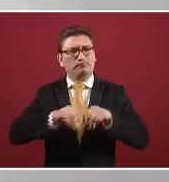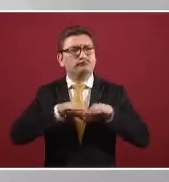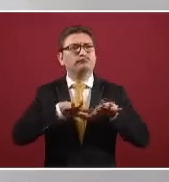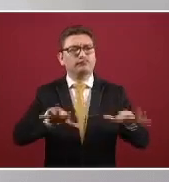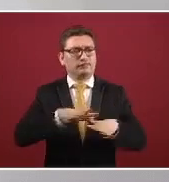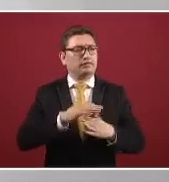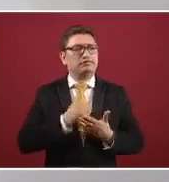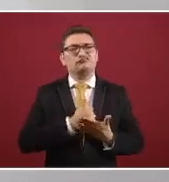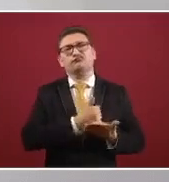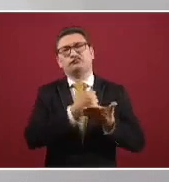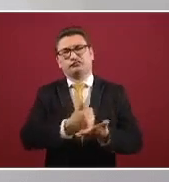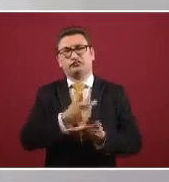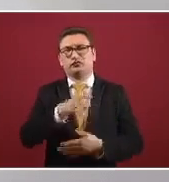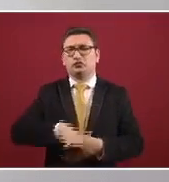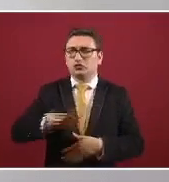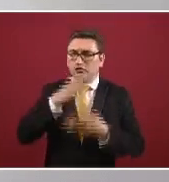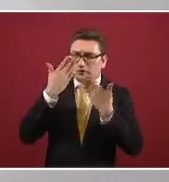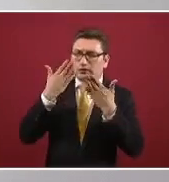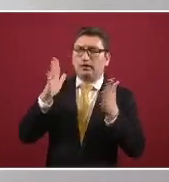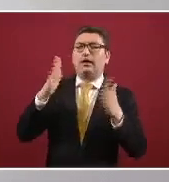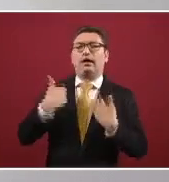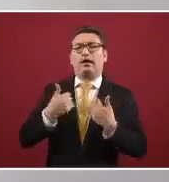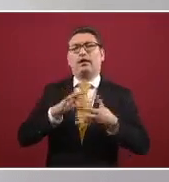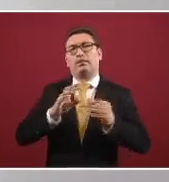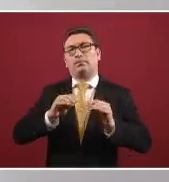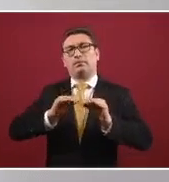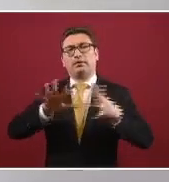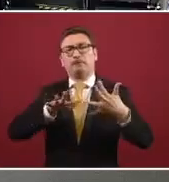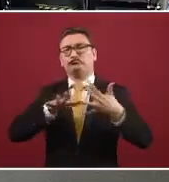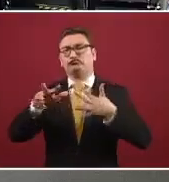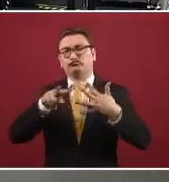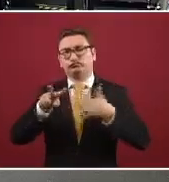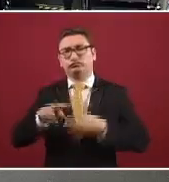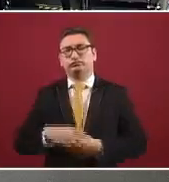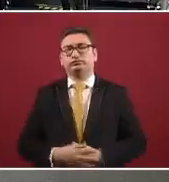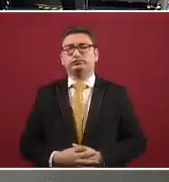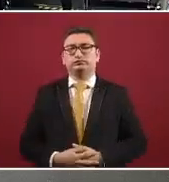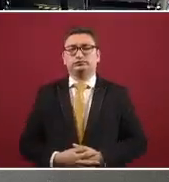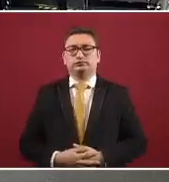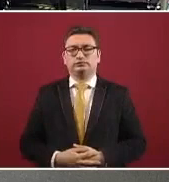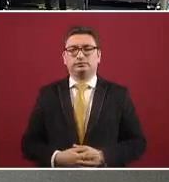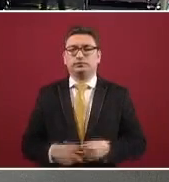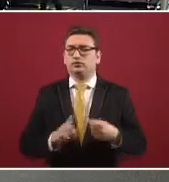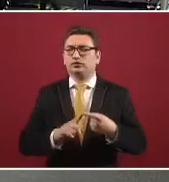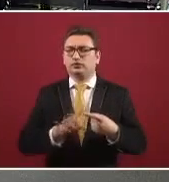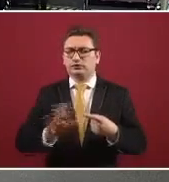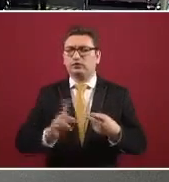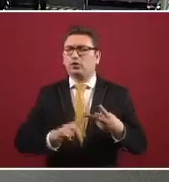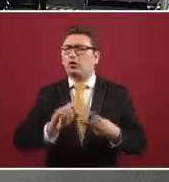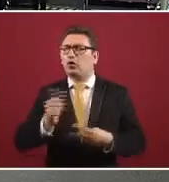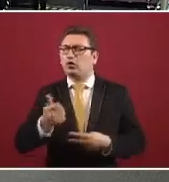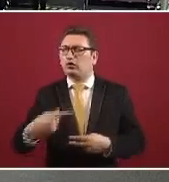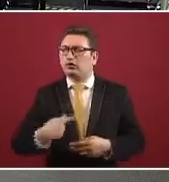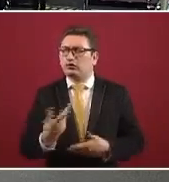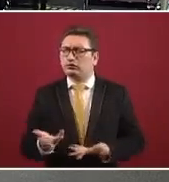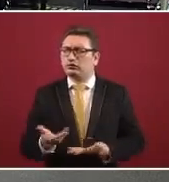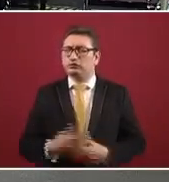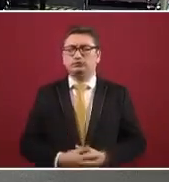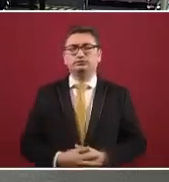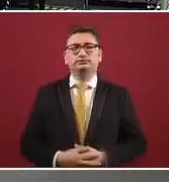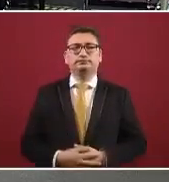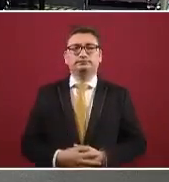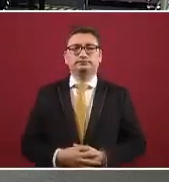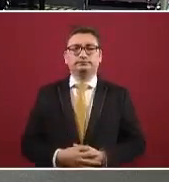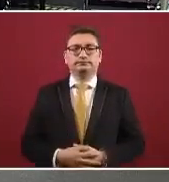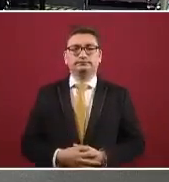ayudar bastante en la transparencia. ¿Qué es lo otro? Si puede usted